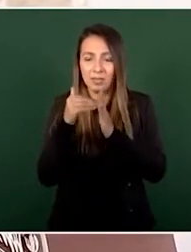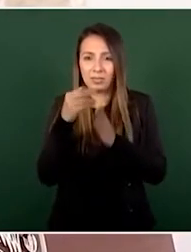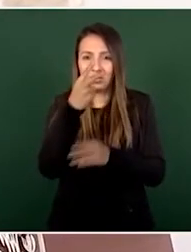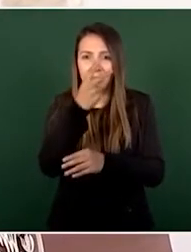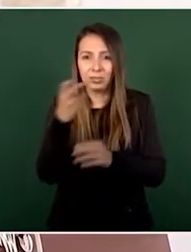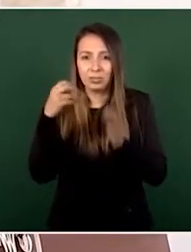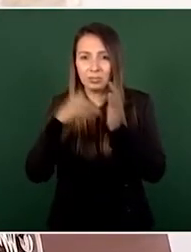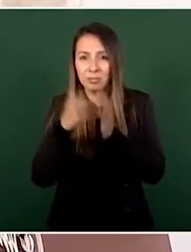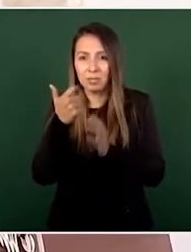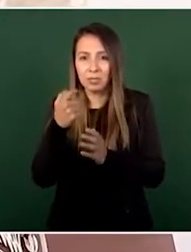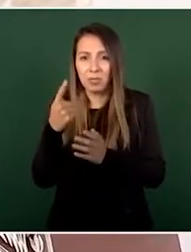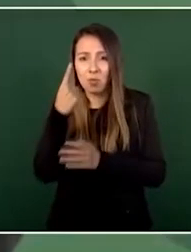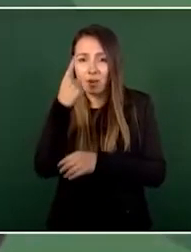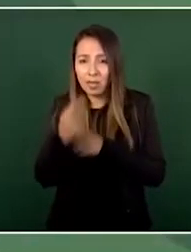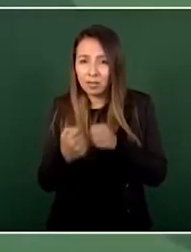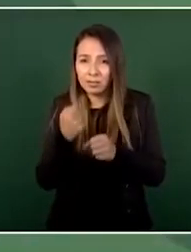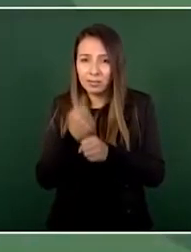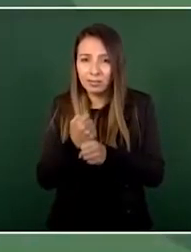35,200,000 pesos al año